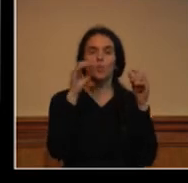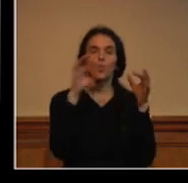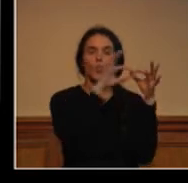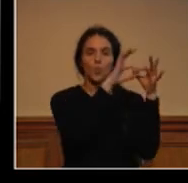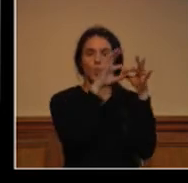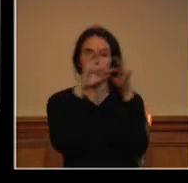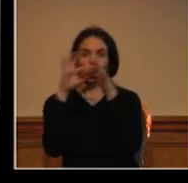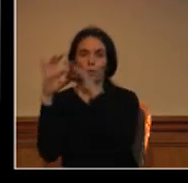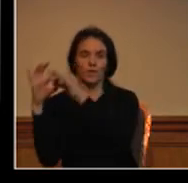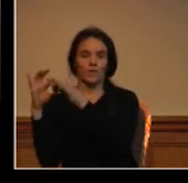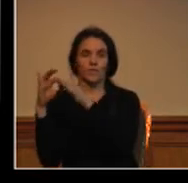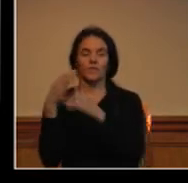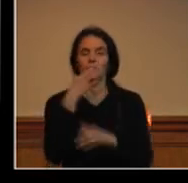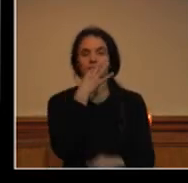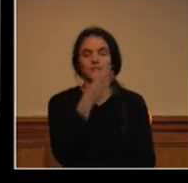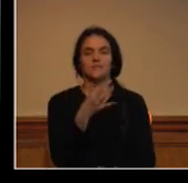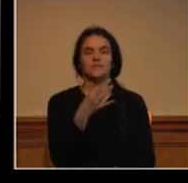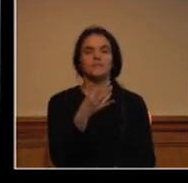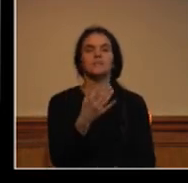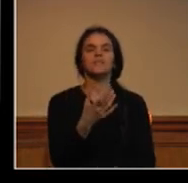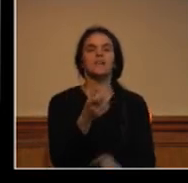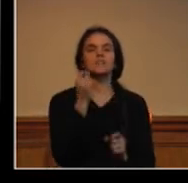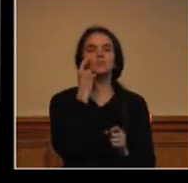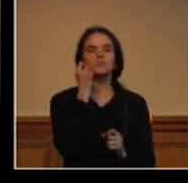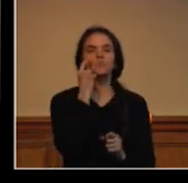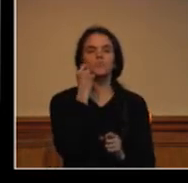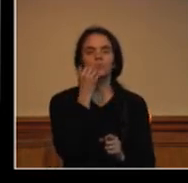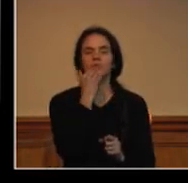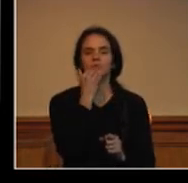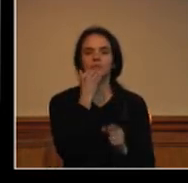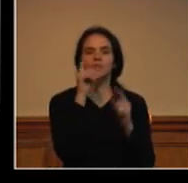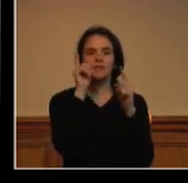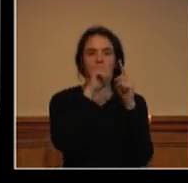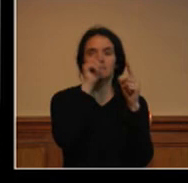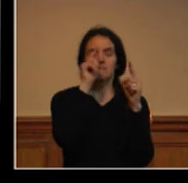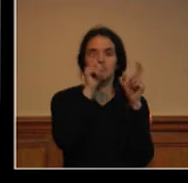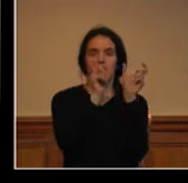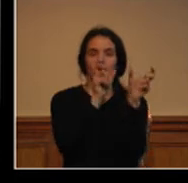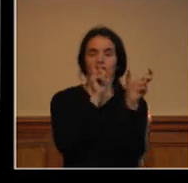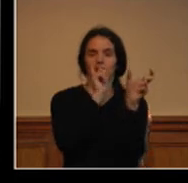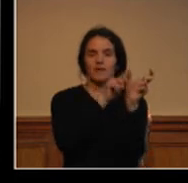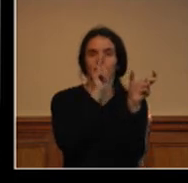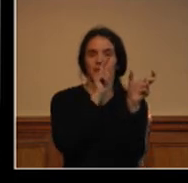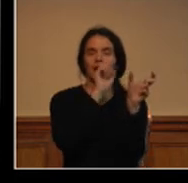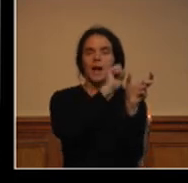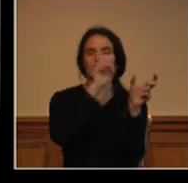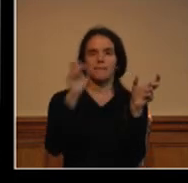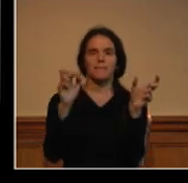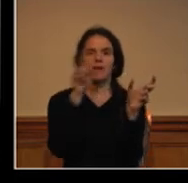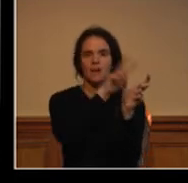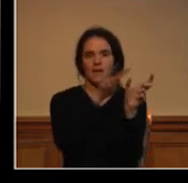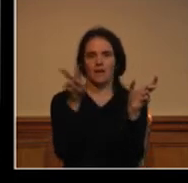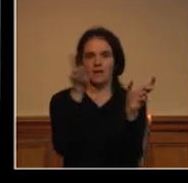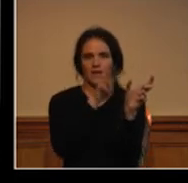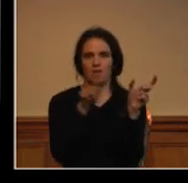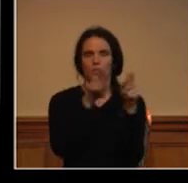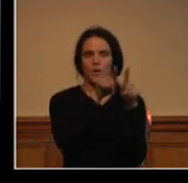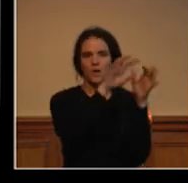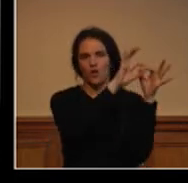palabras, nuevamente van a salir las secciones azules y al momento de tocar una palabra... la aplicación la va a leer como